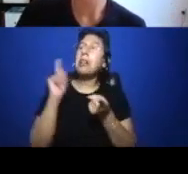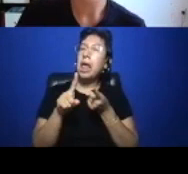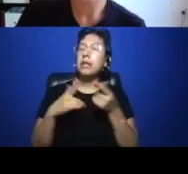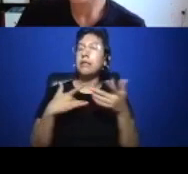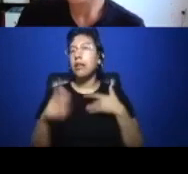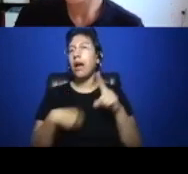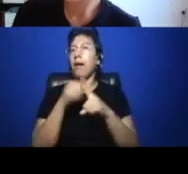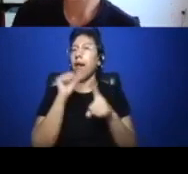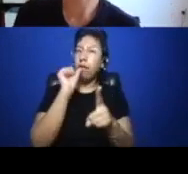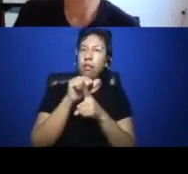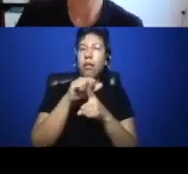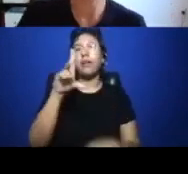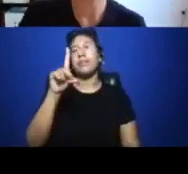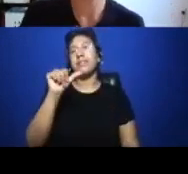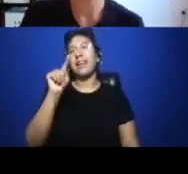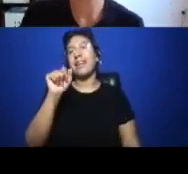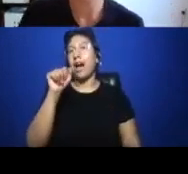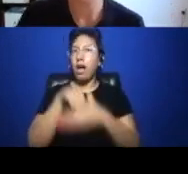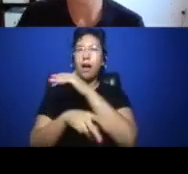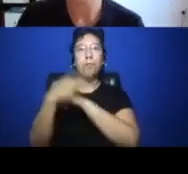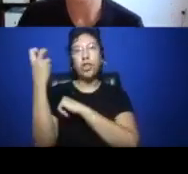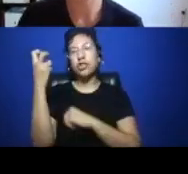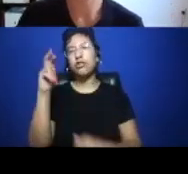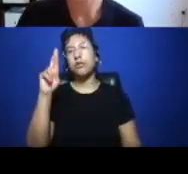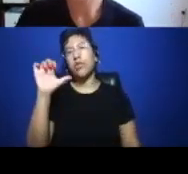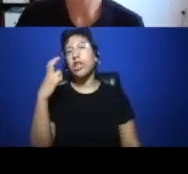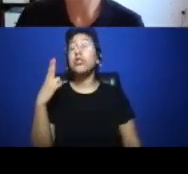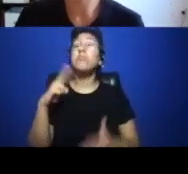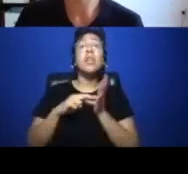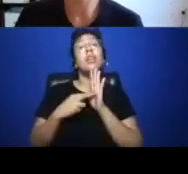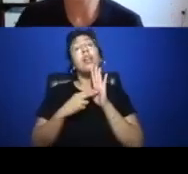preocupaciones de la violación de datos